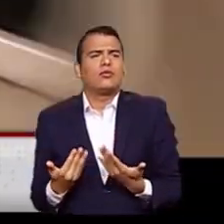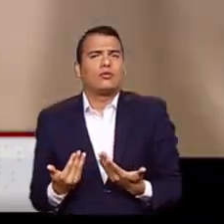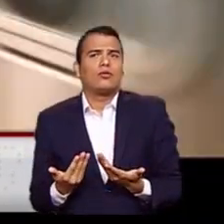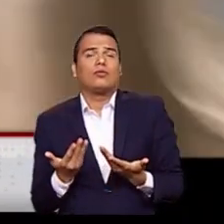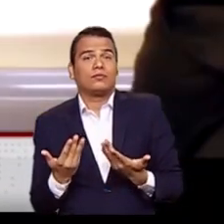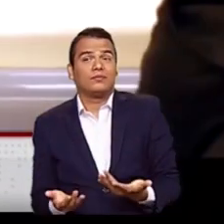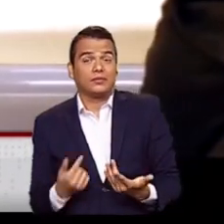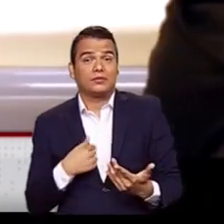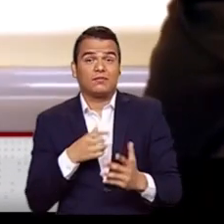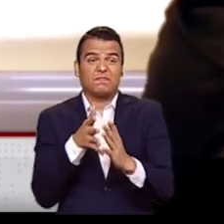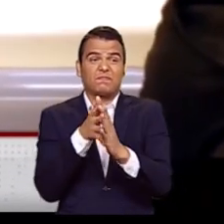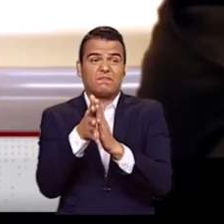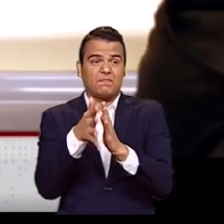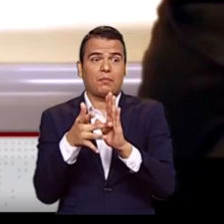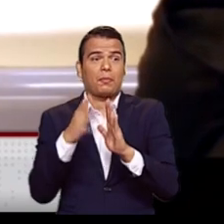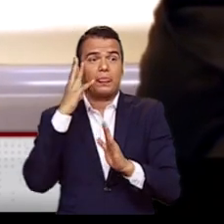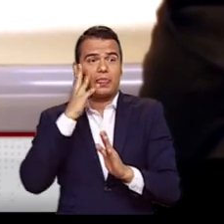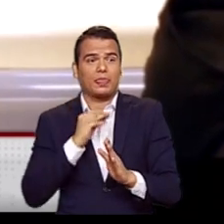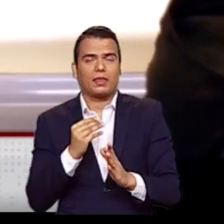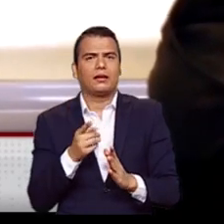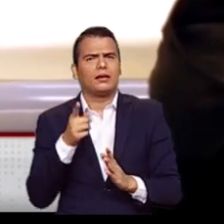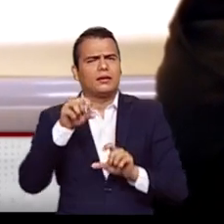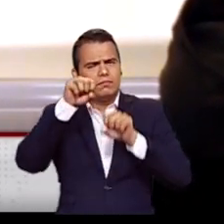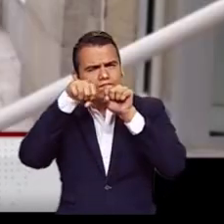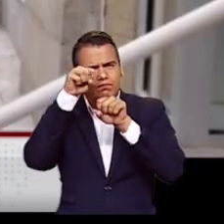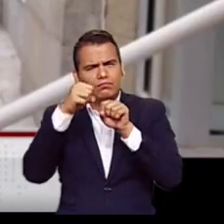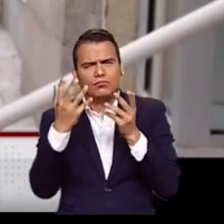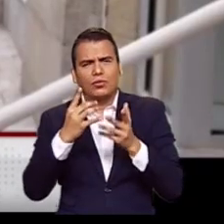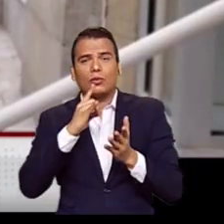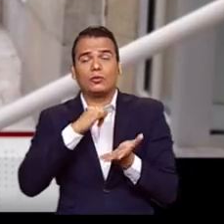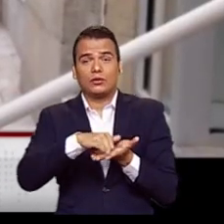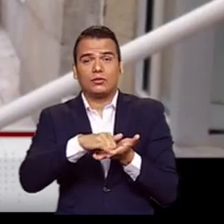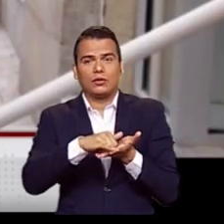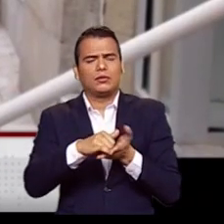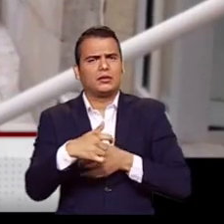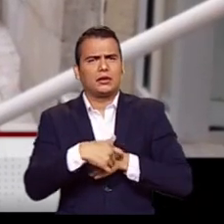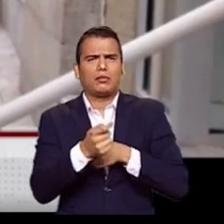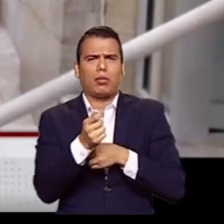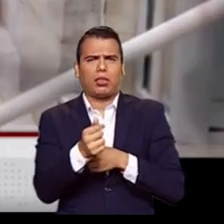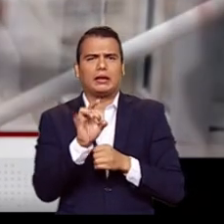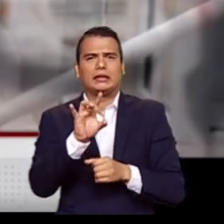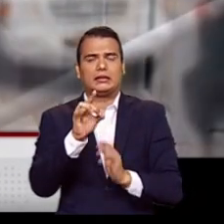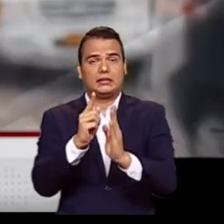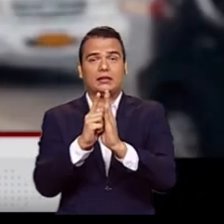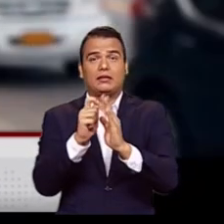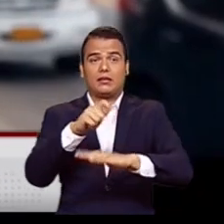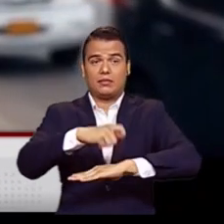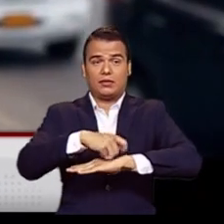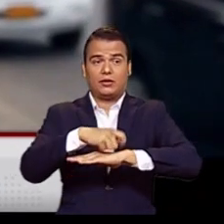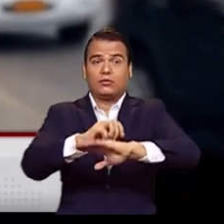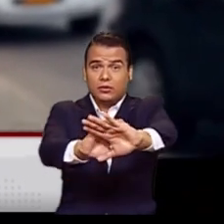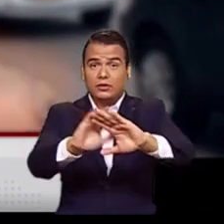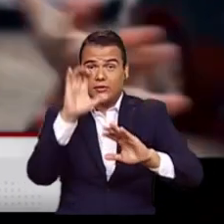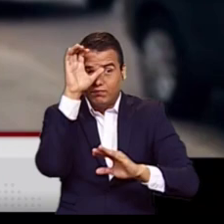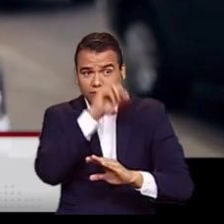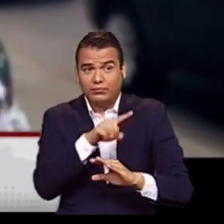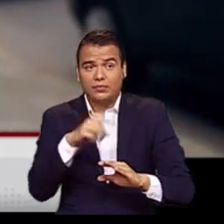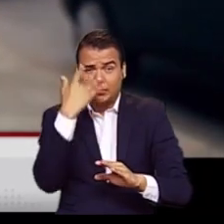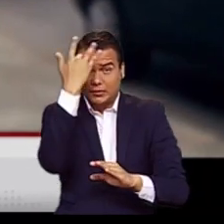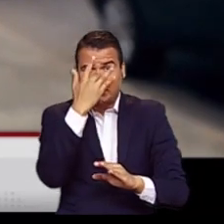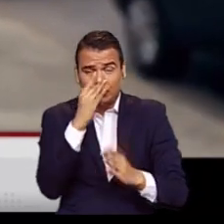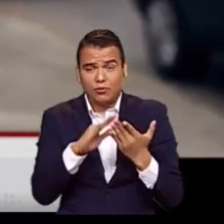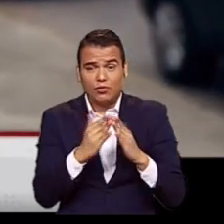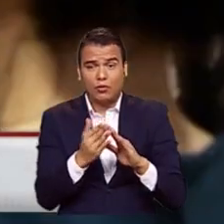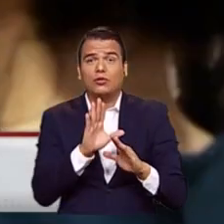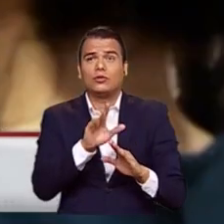Este cortometraje, que fue rodado en Nueva York con una duración de 15 minutos, es la representación de lo que vive la comunidad negra